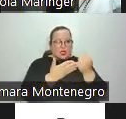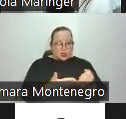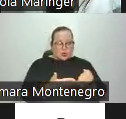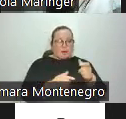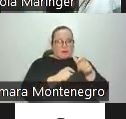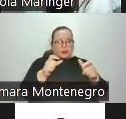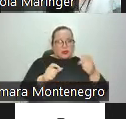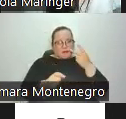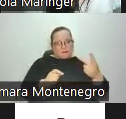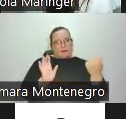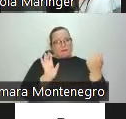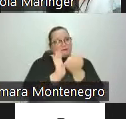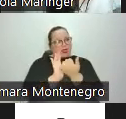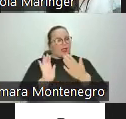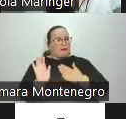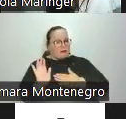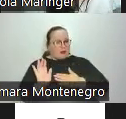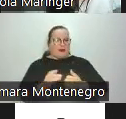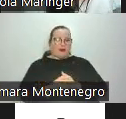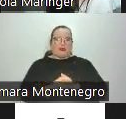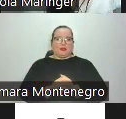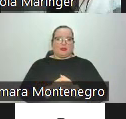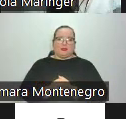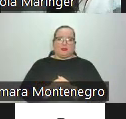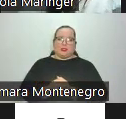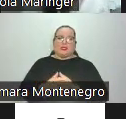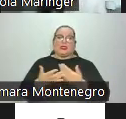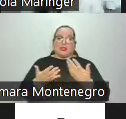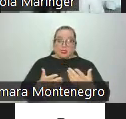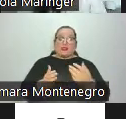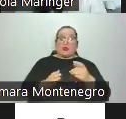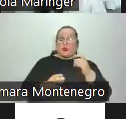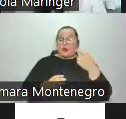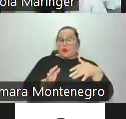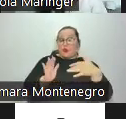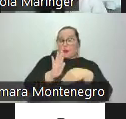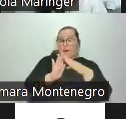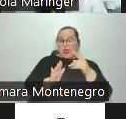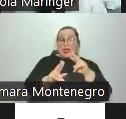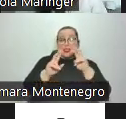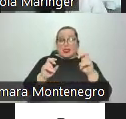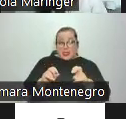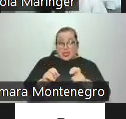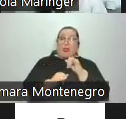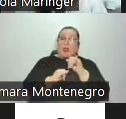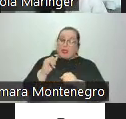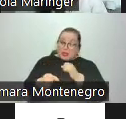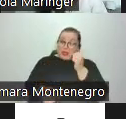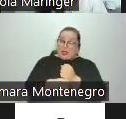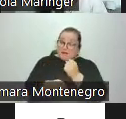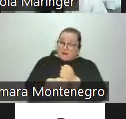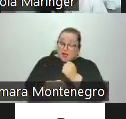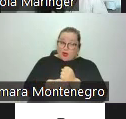nuestro sello a las demás personas. Y es clave entonces que desde la mirada del networking, que